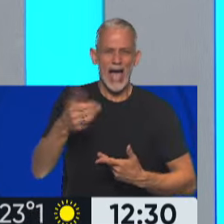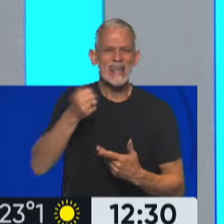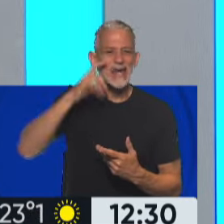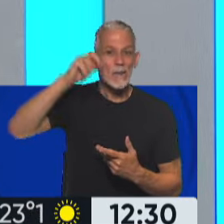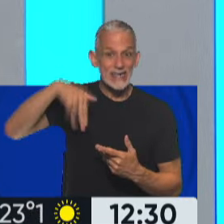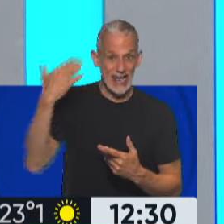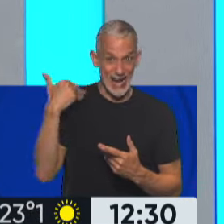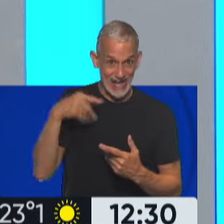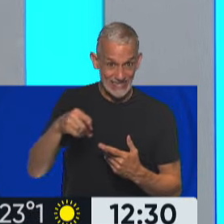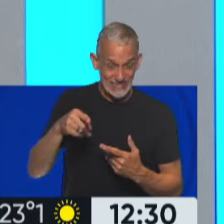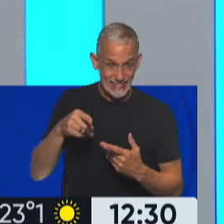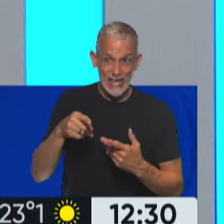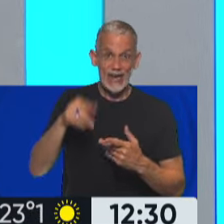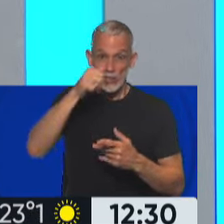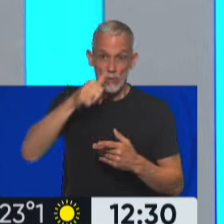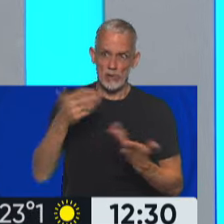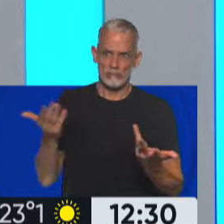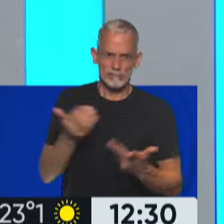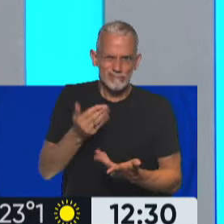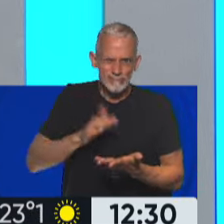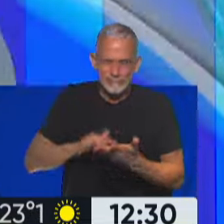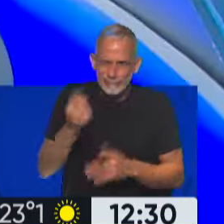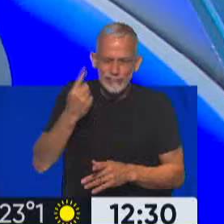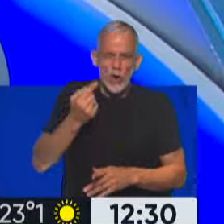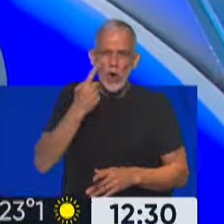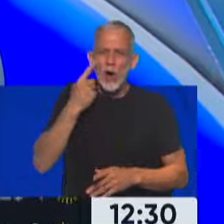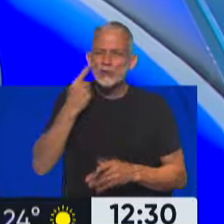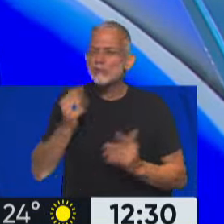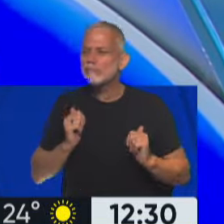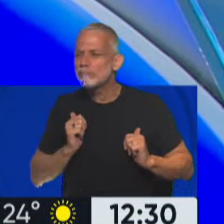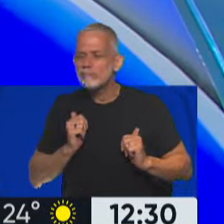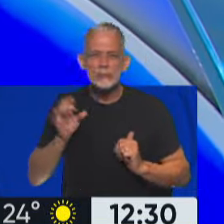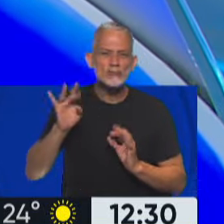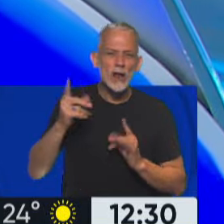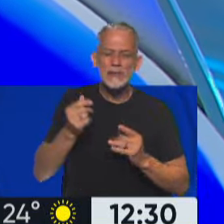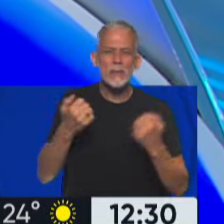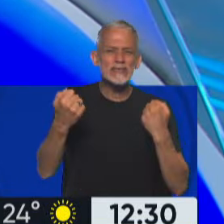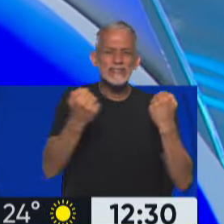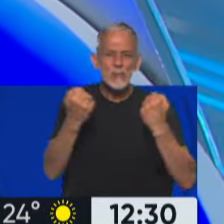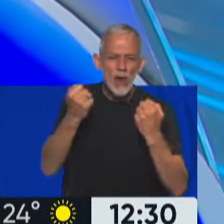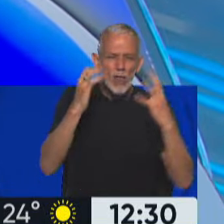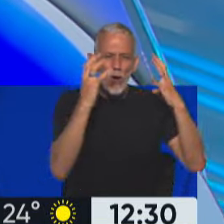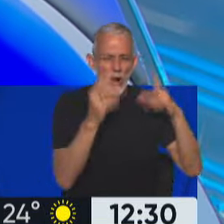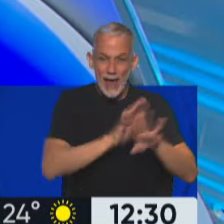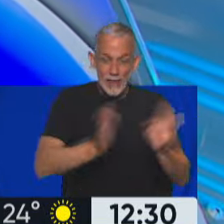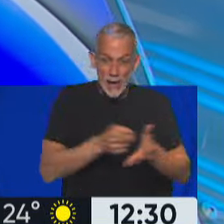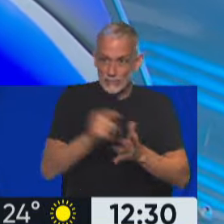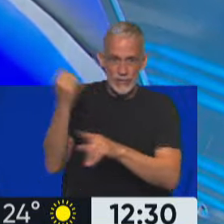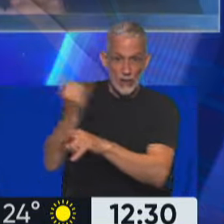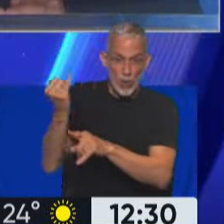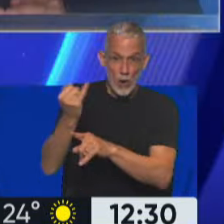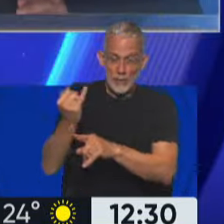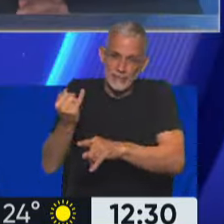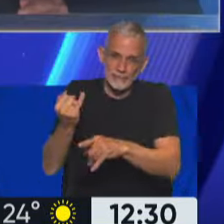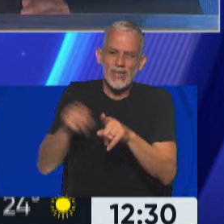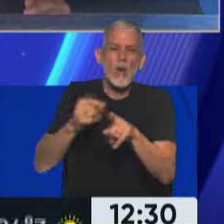en bakú donde él recién lo conoció solamente por simulador y el día jueves a los Juan Manuel